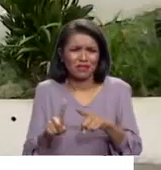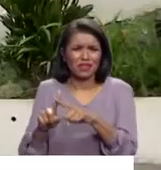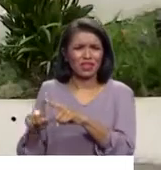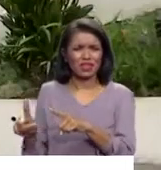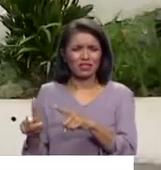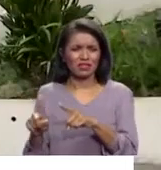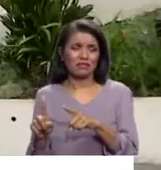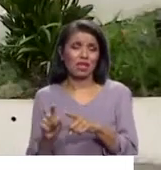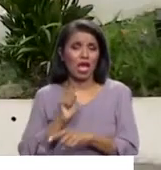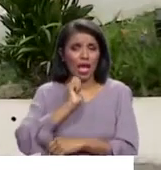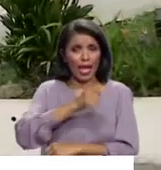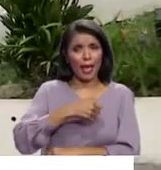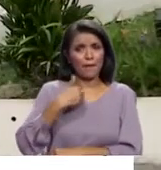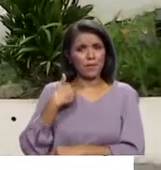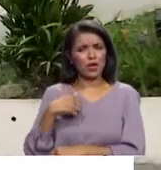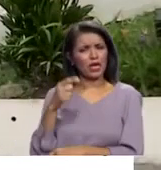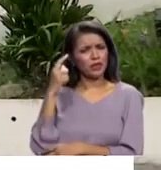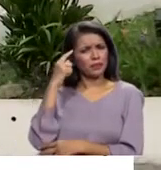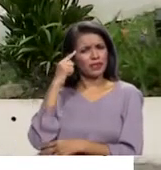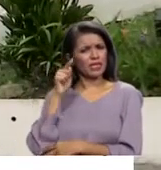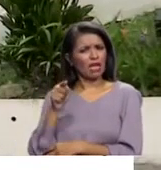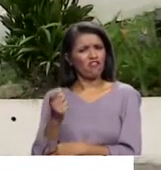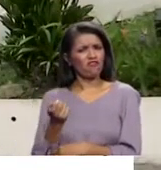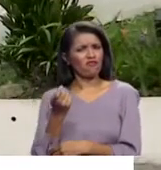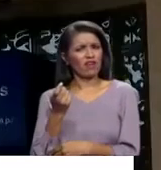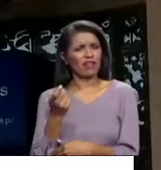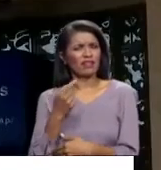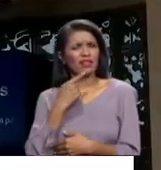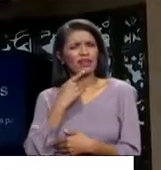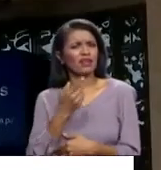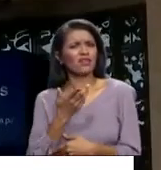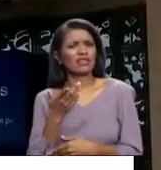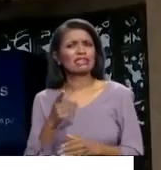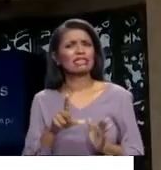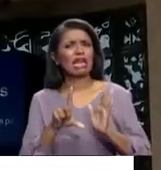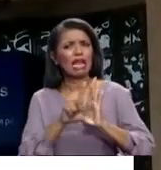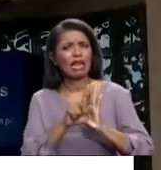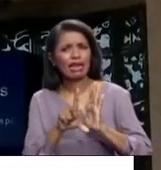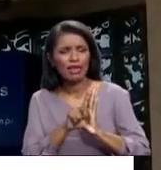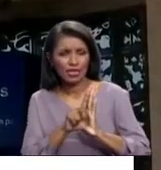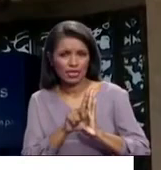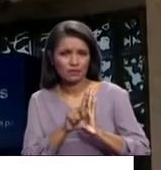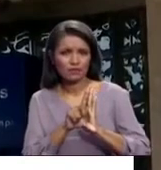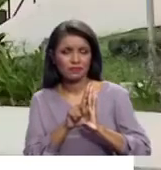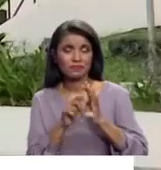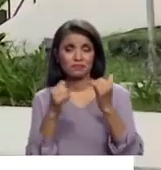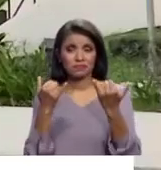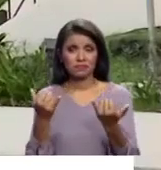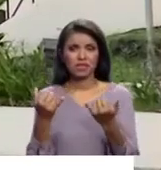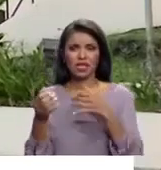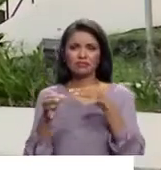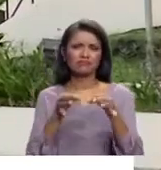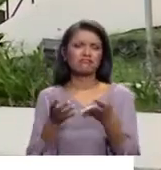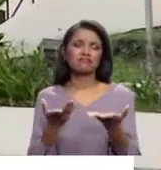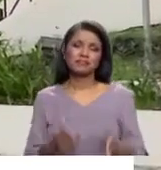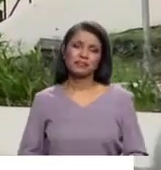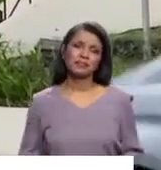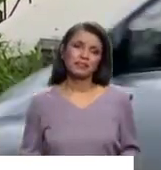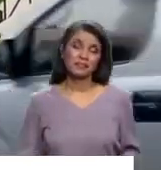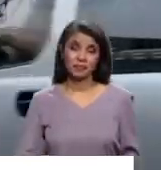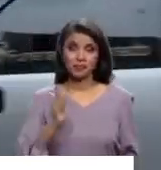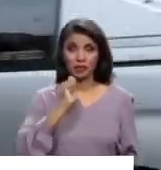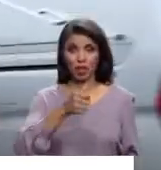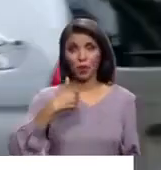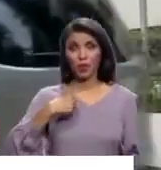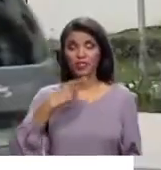libre postulación. Y en este caso el doctor Cedeño nos dirá en qué consiste esta demanda de inconstitucionalidad que está presentando usted. Bueno, son dos